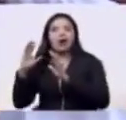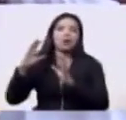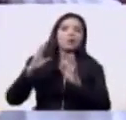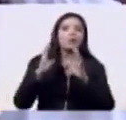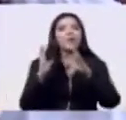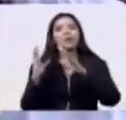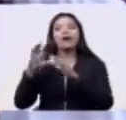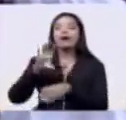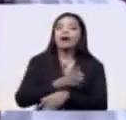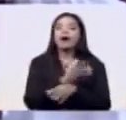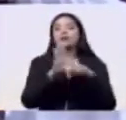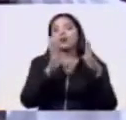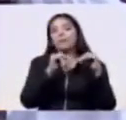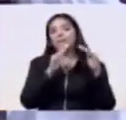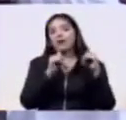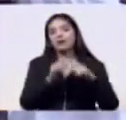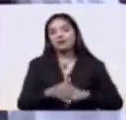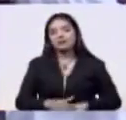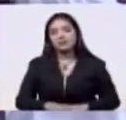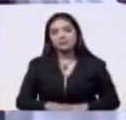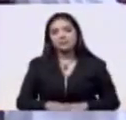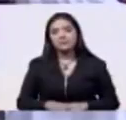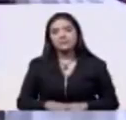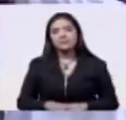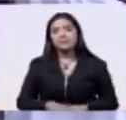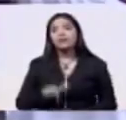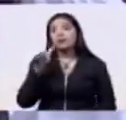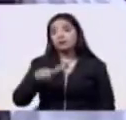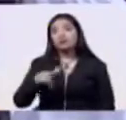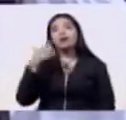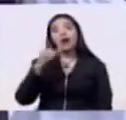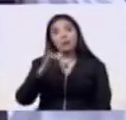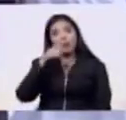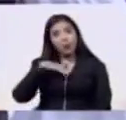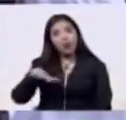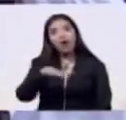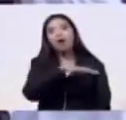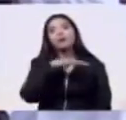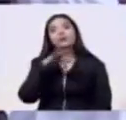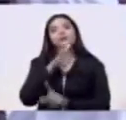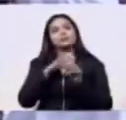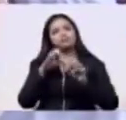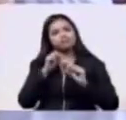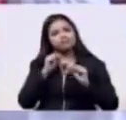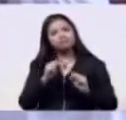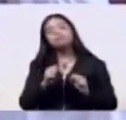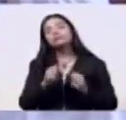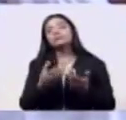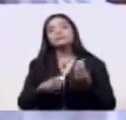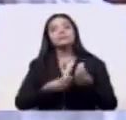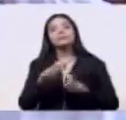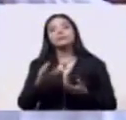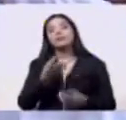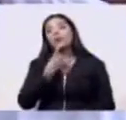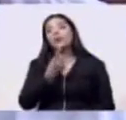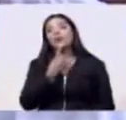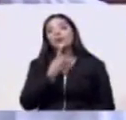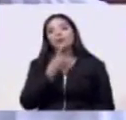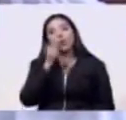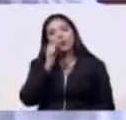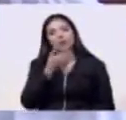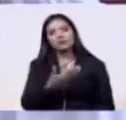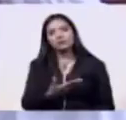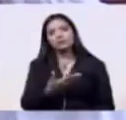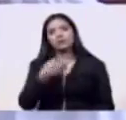con nuestra esperanza. De manera que aquí tiene un pueblo cultor, cumpliendo, como dijo César Rengifo, que